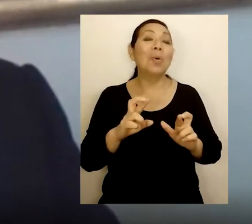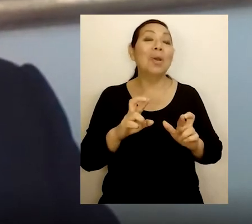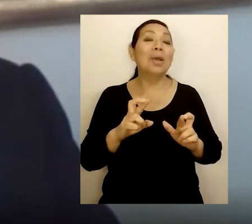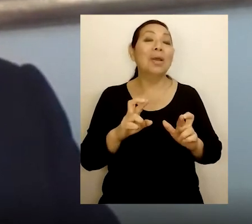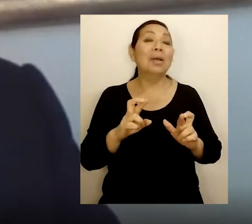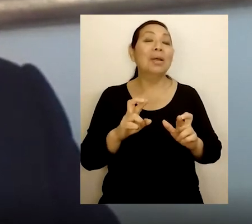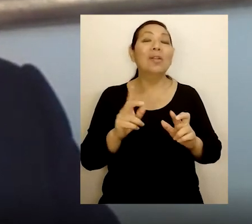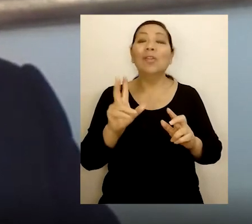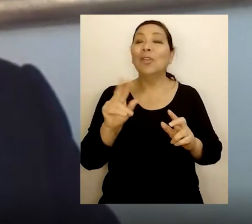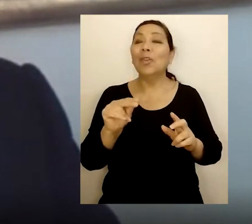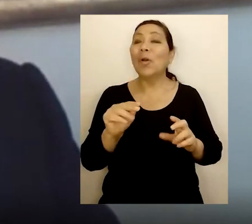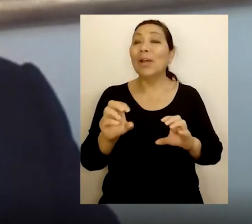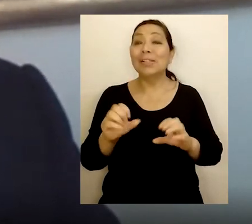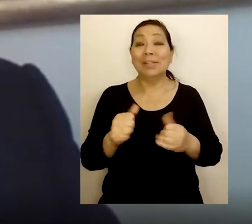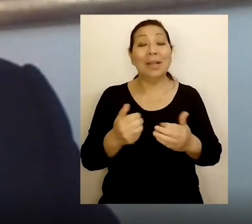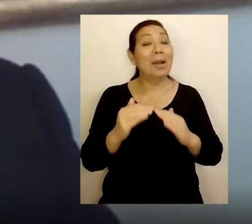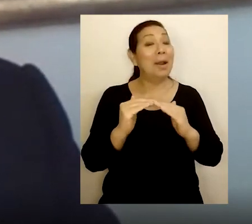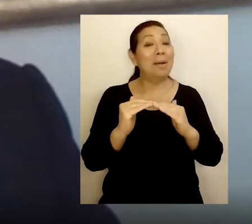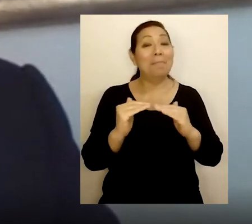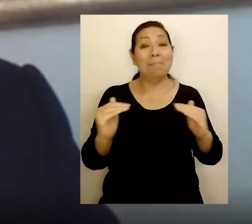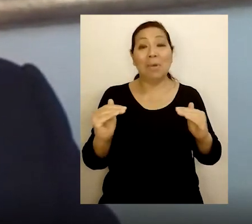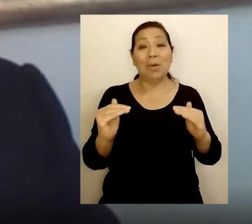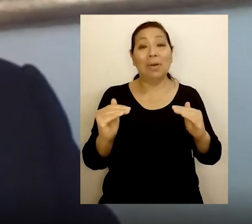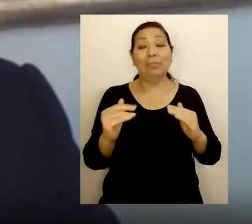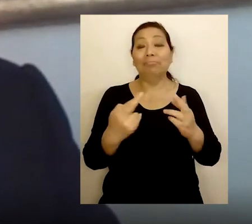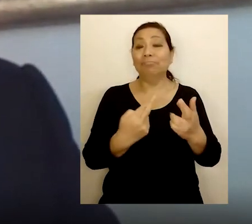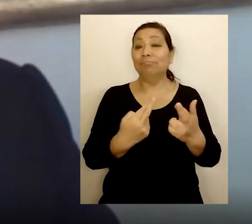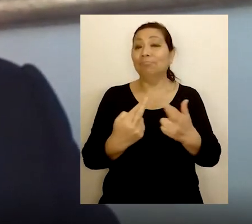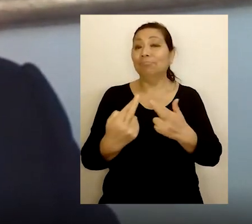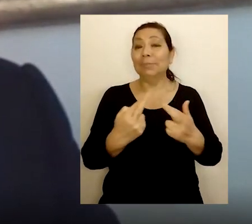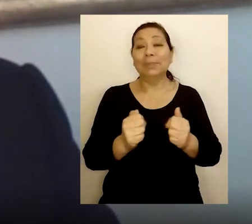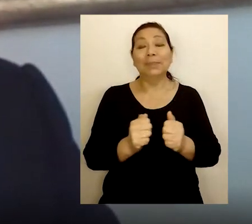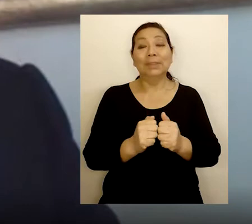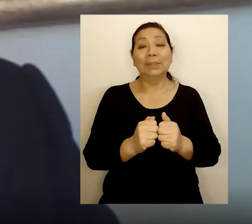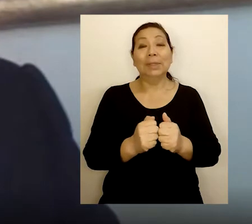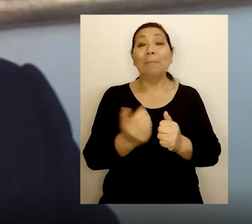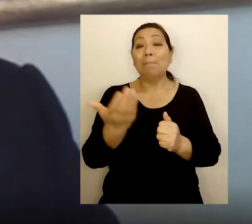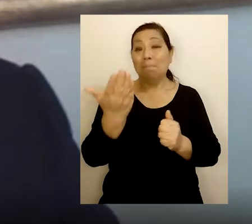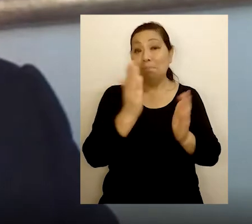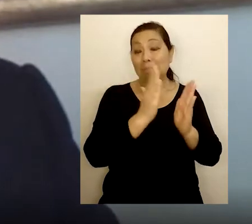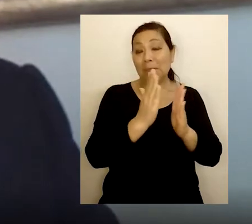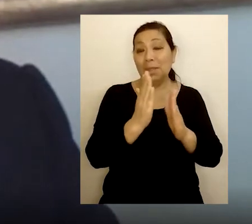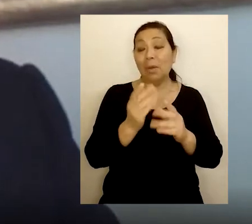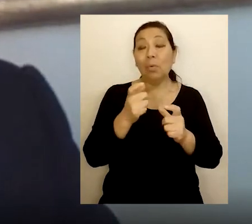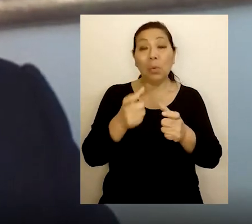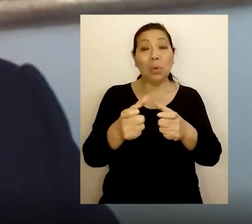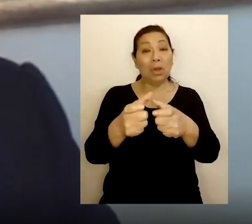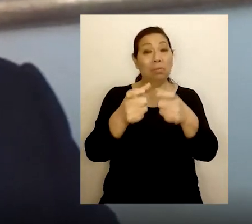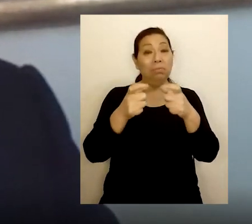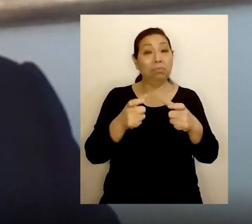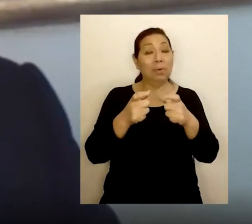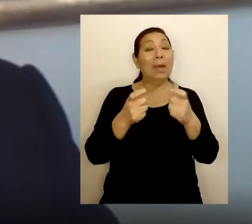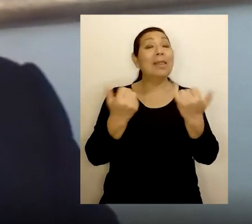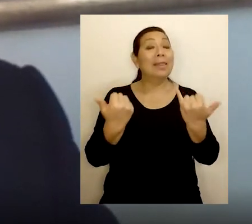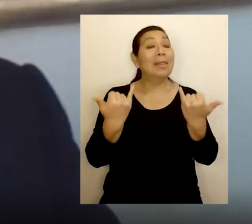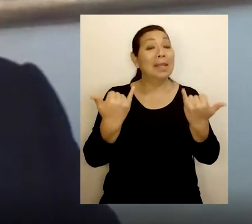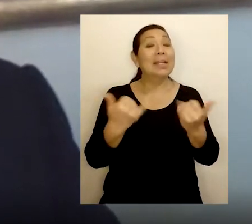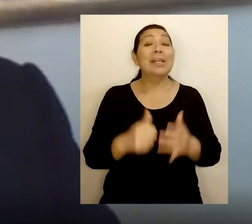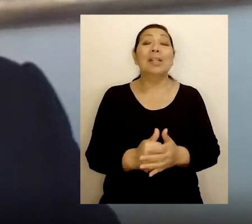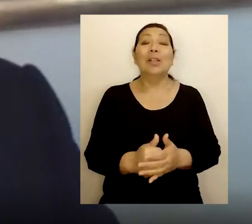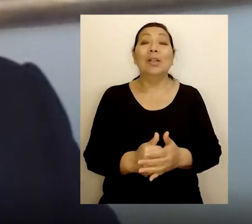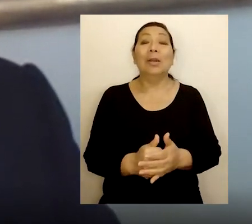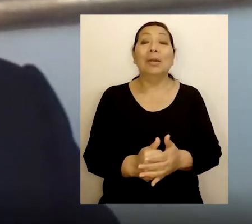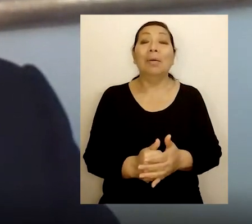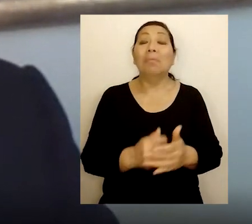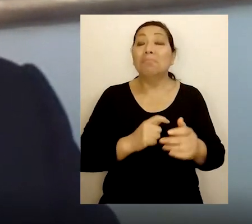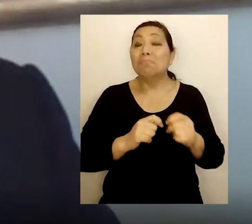desistidos en el marco de la regulación de las medidas cautelares. Y teniendo en cuenta